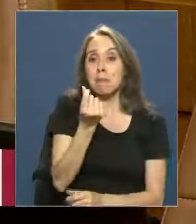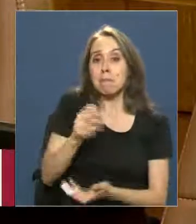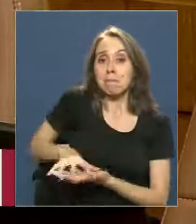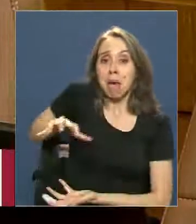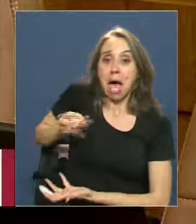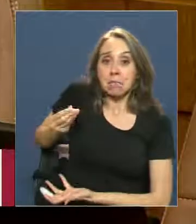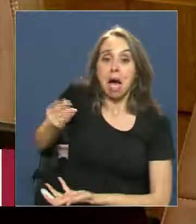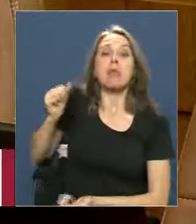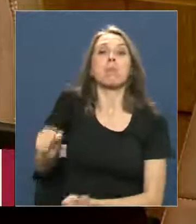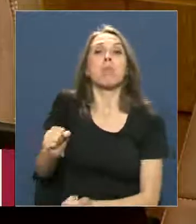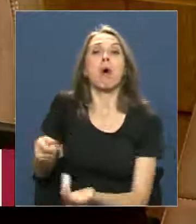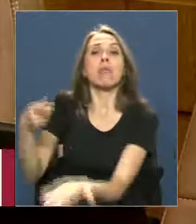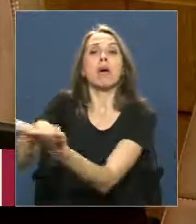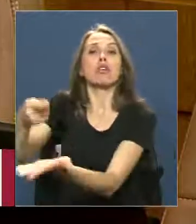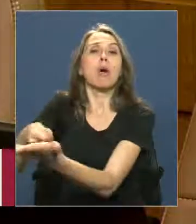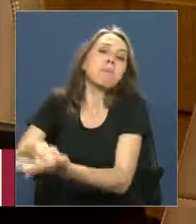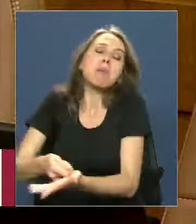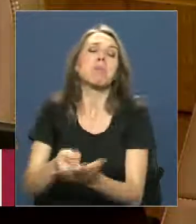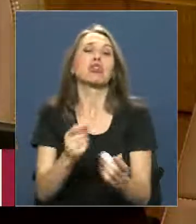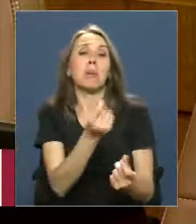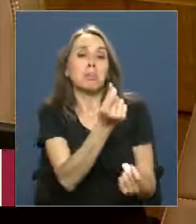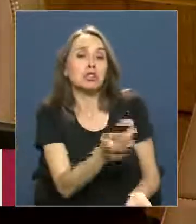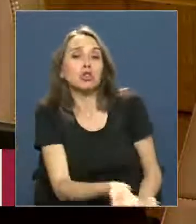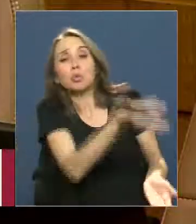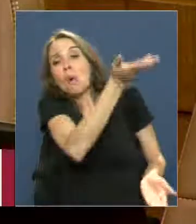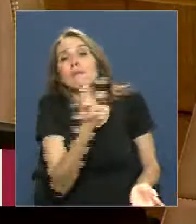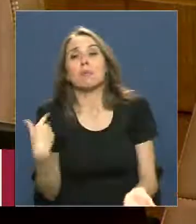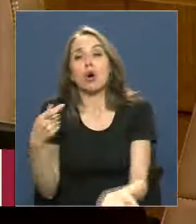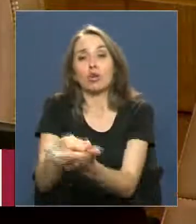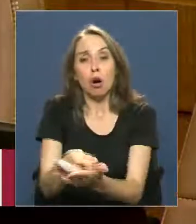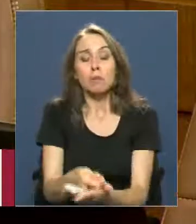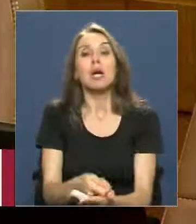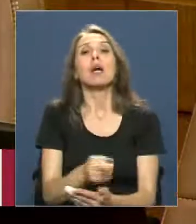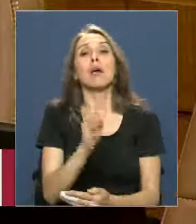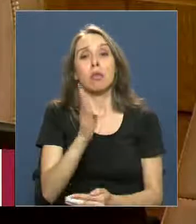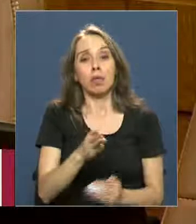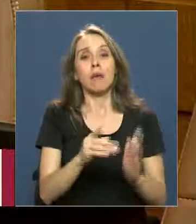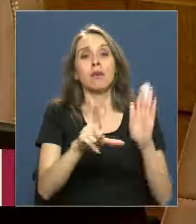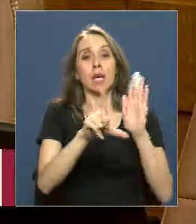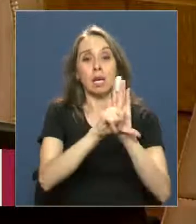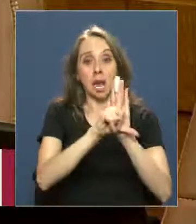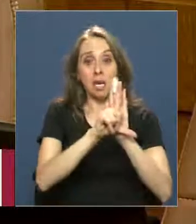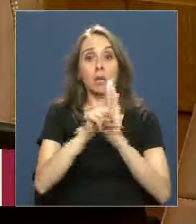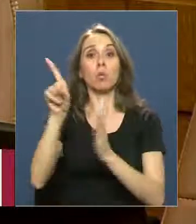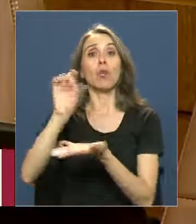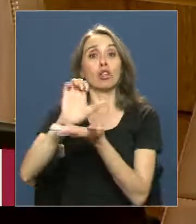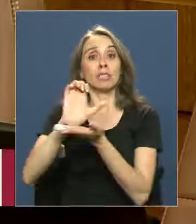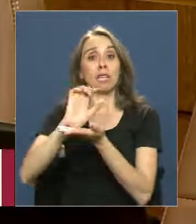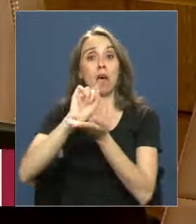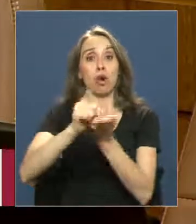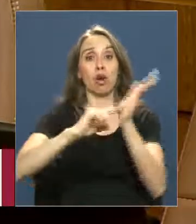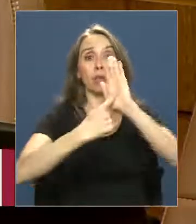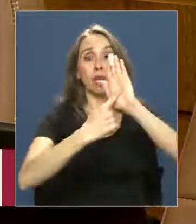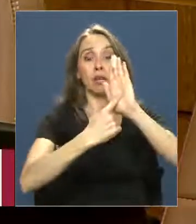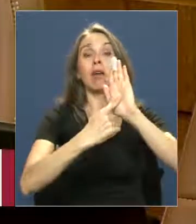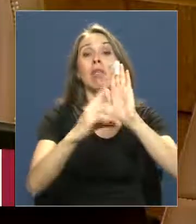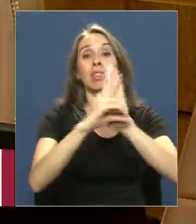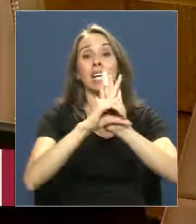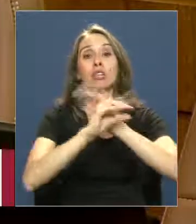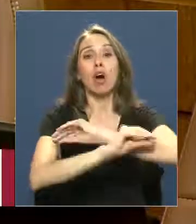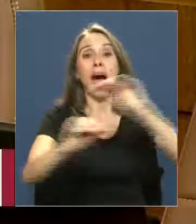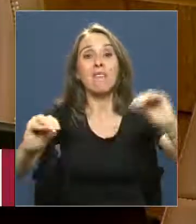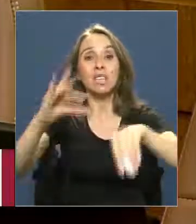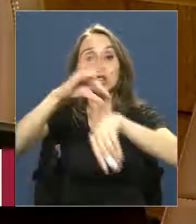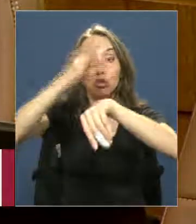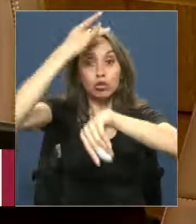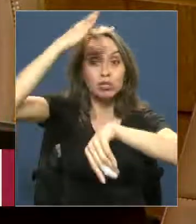es importante, por supuesto, congelar los precios en caso de alerta sanitaria, pero también